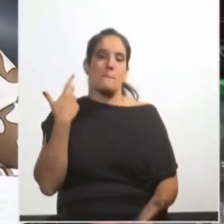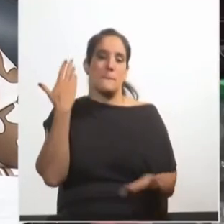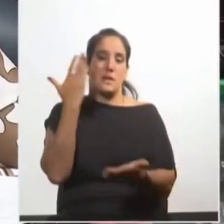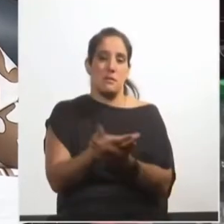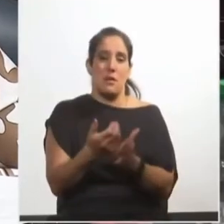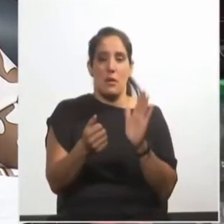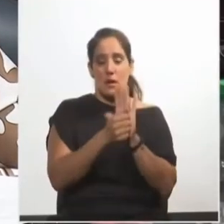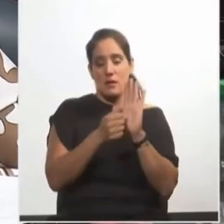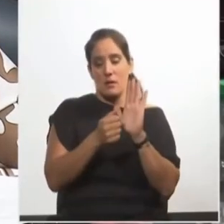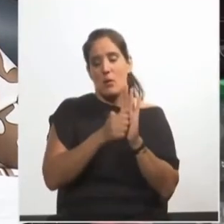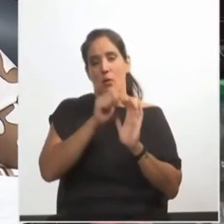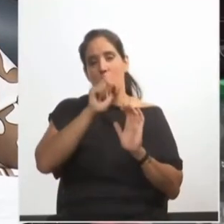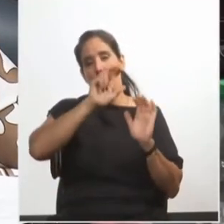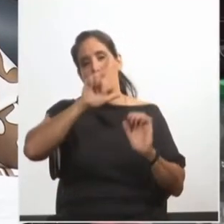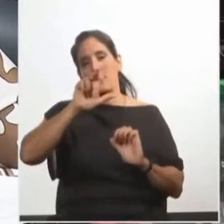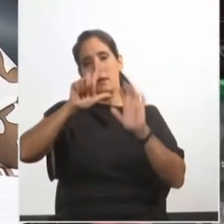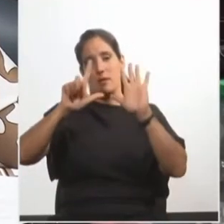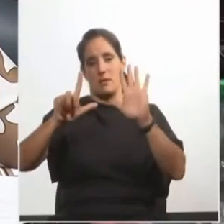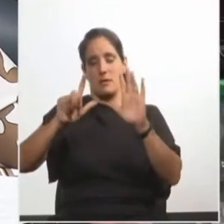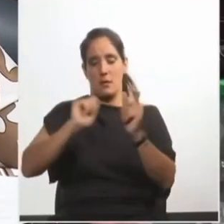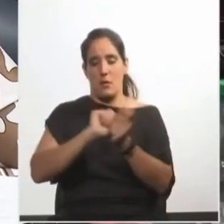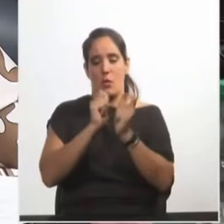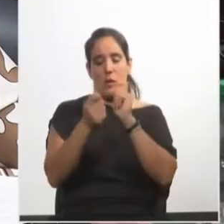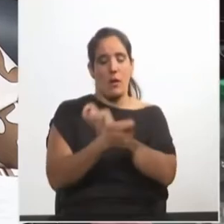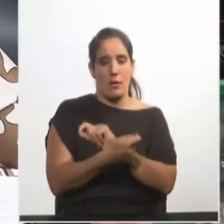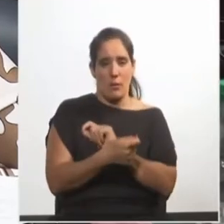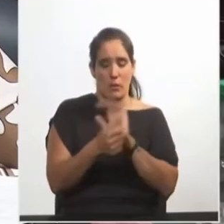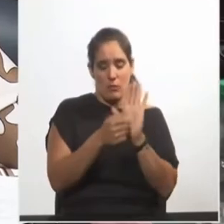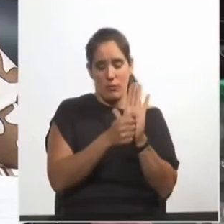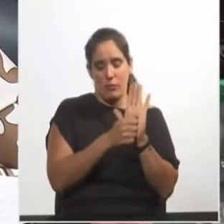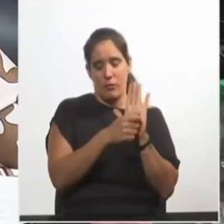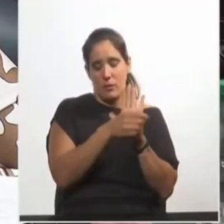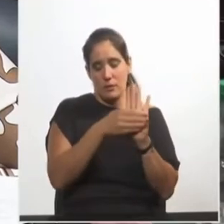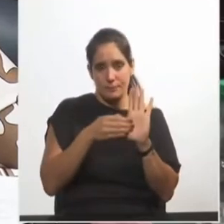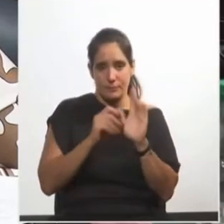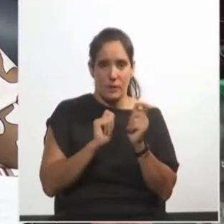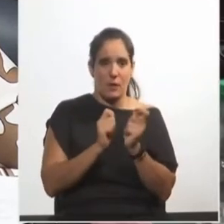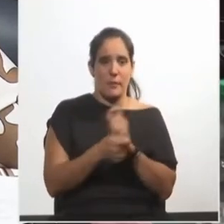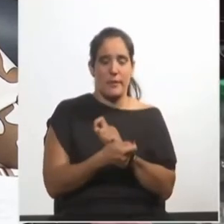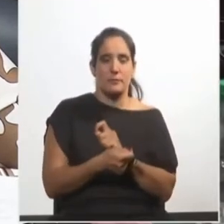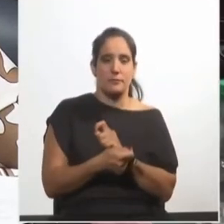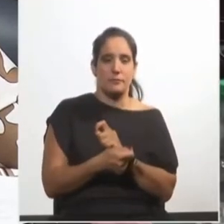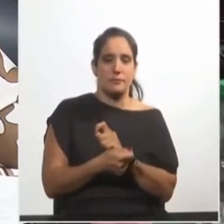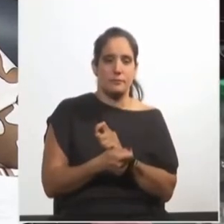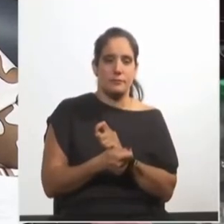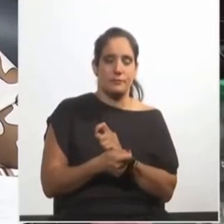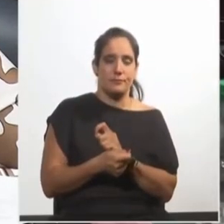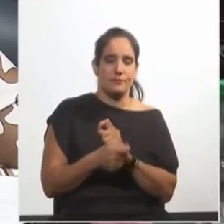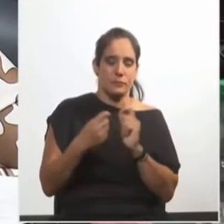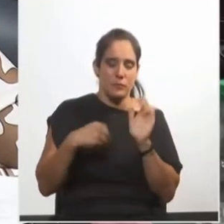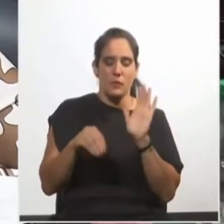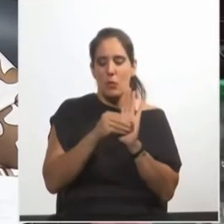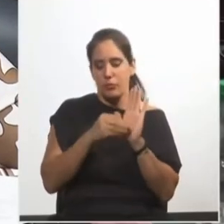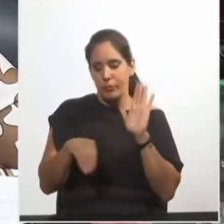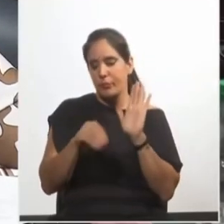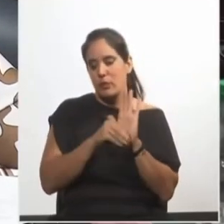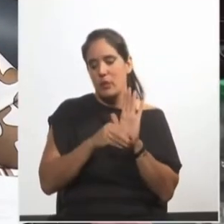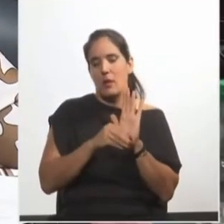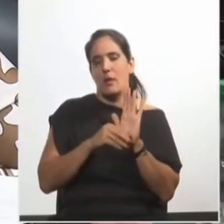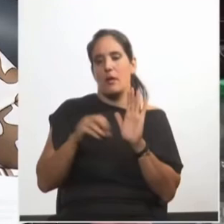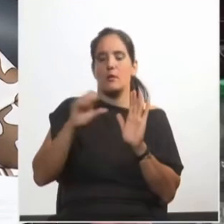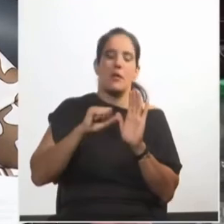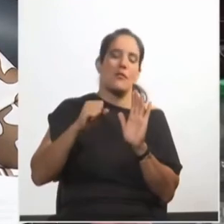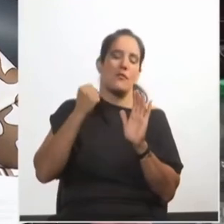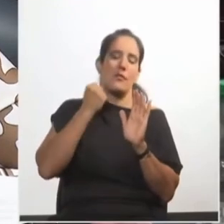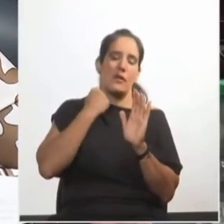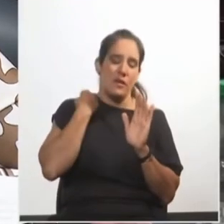al artículo 37 del proyecto, extendiendo esta causal a otros sectores como la industria